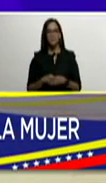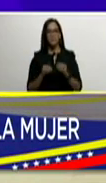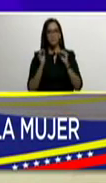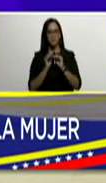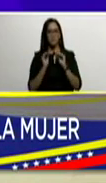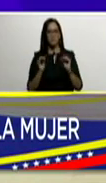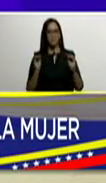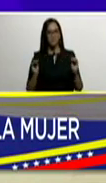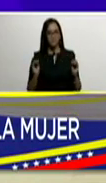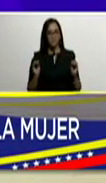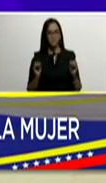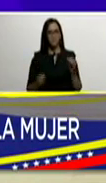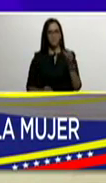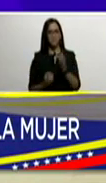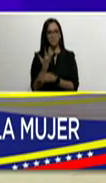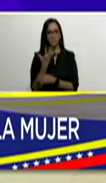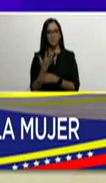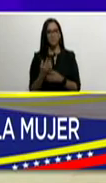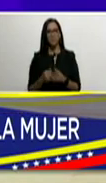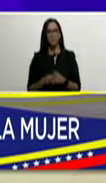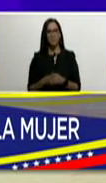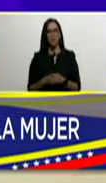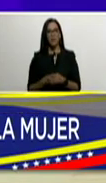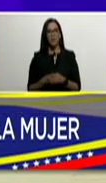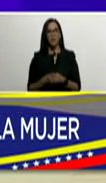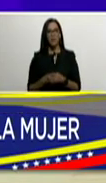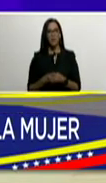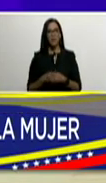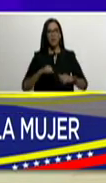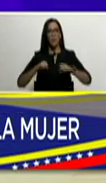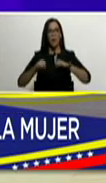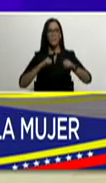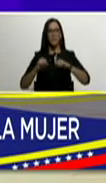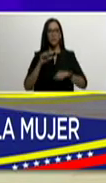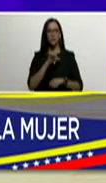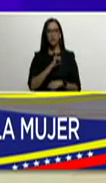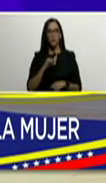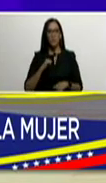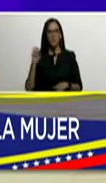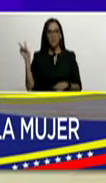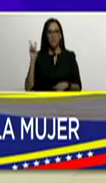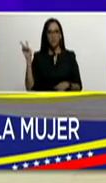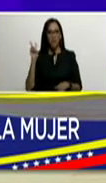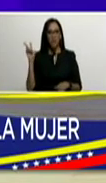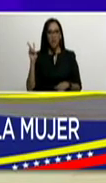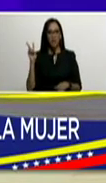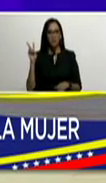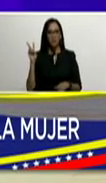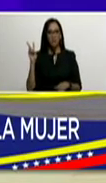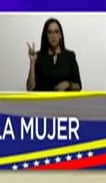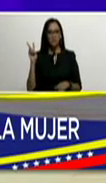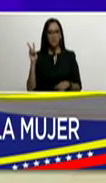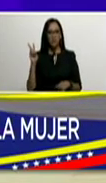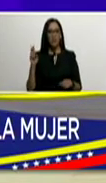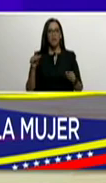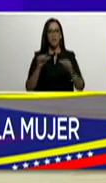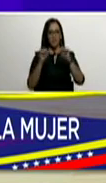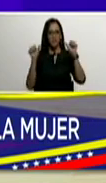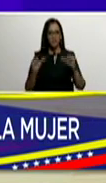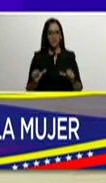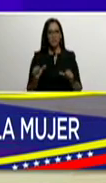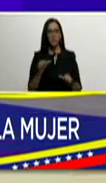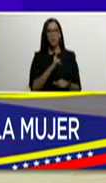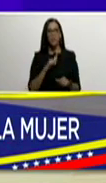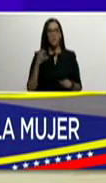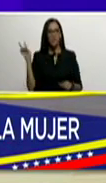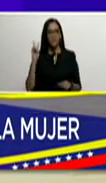anuncio la creación en el marco del movimiento Somos Venezuela. En el marco del movimiento Somos